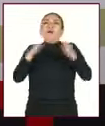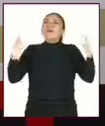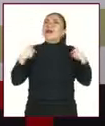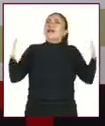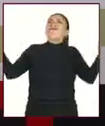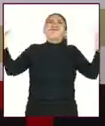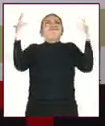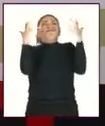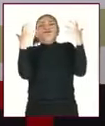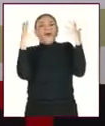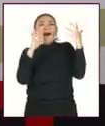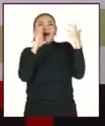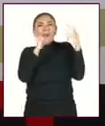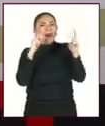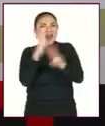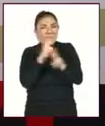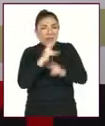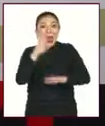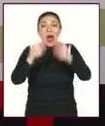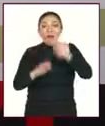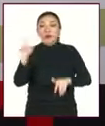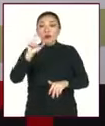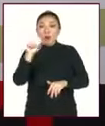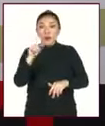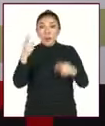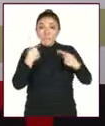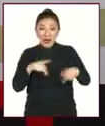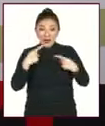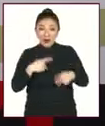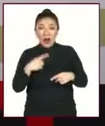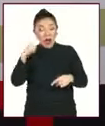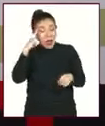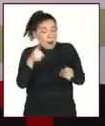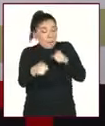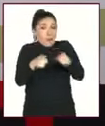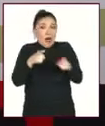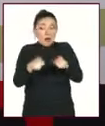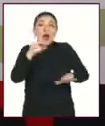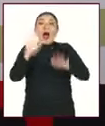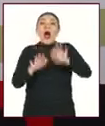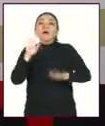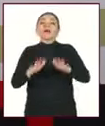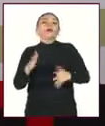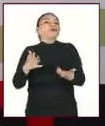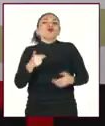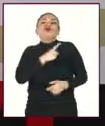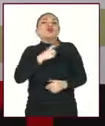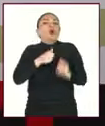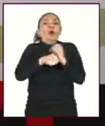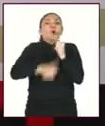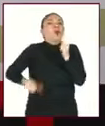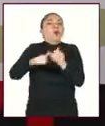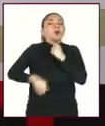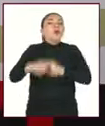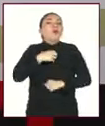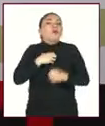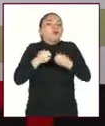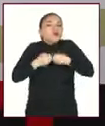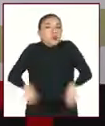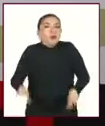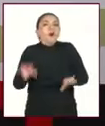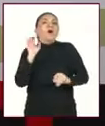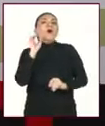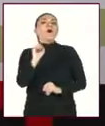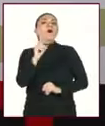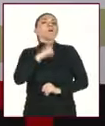cuando un alumno o una persona entra en una convulsión puede perder esfínteres, entonces también hay que tratar de cuidar el pudor de